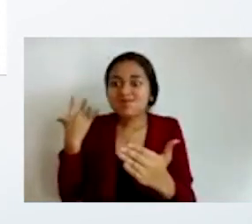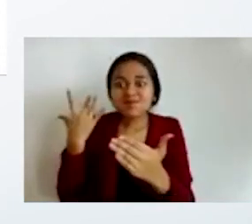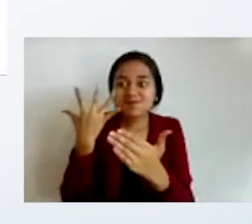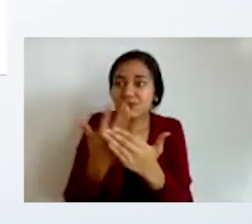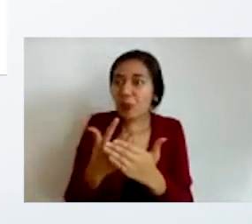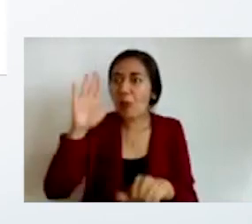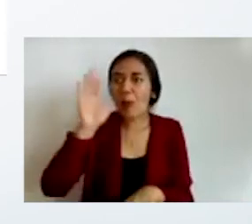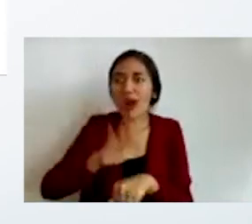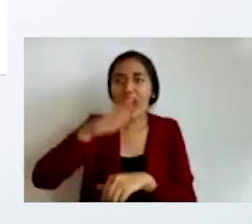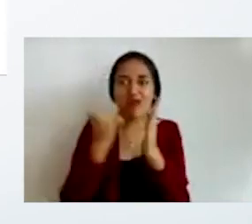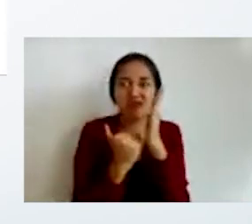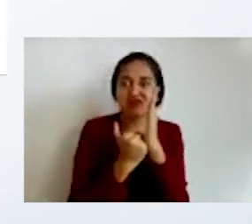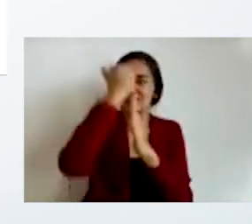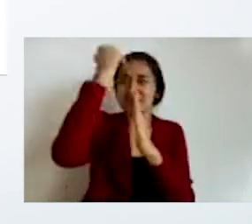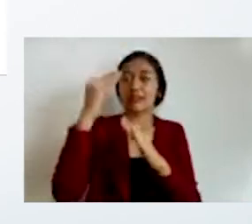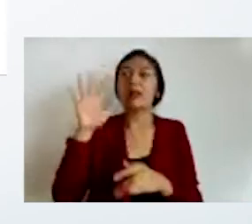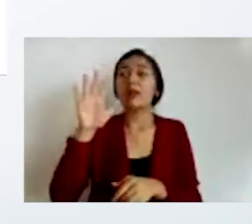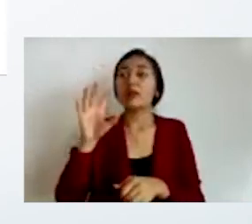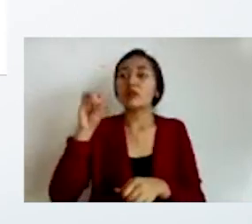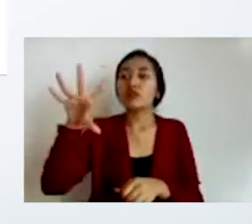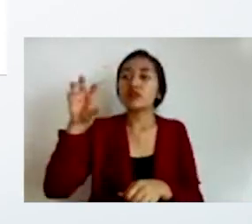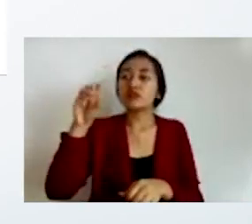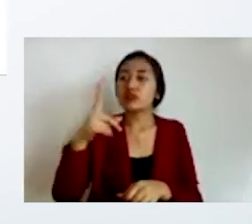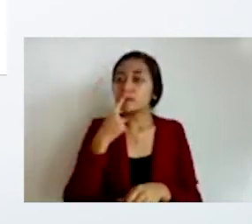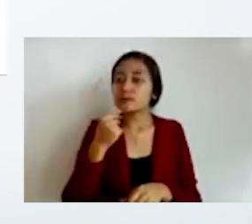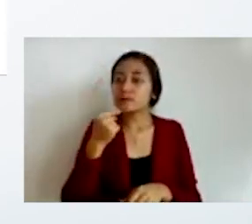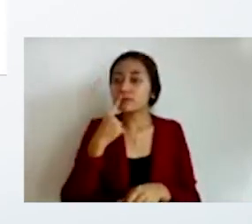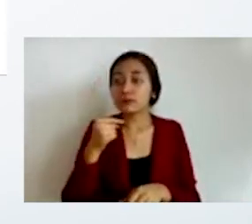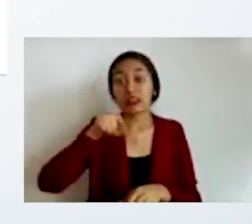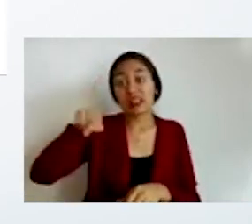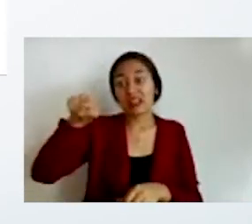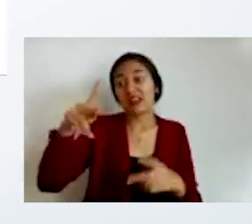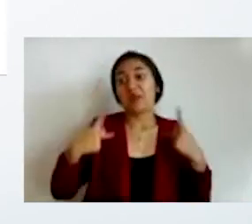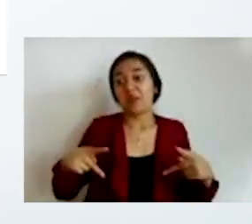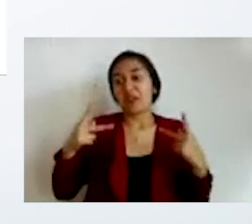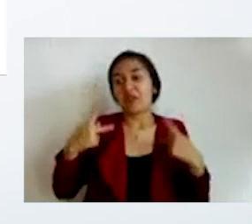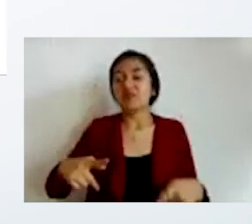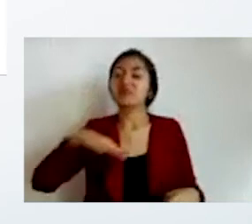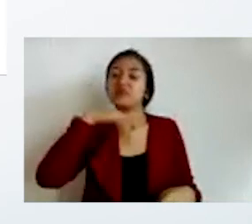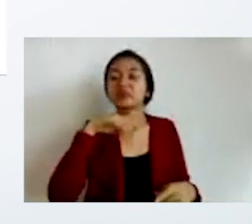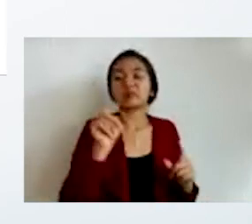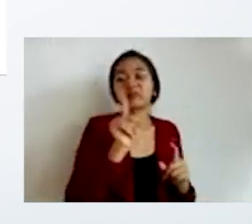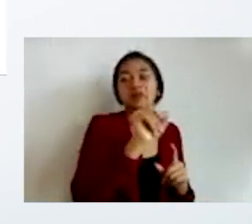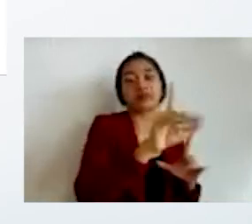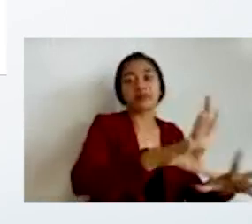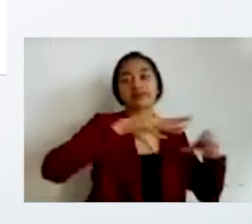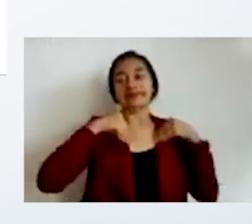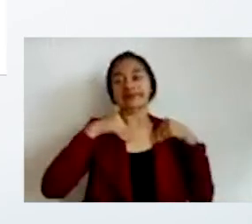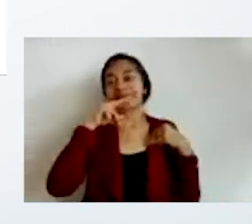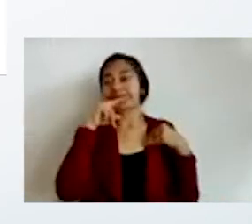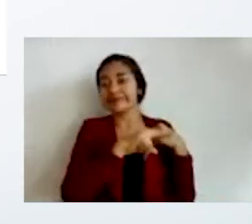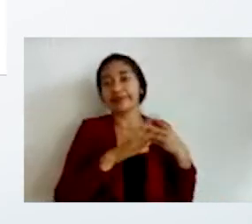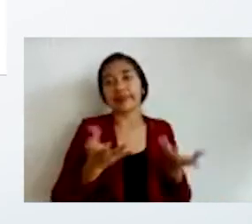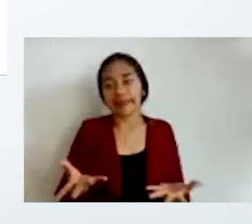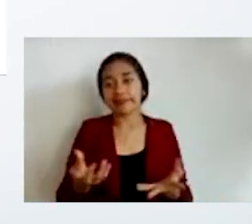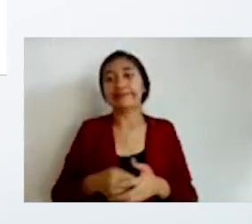pues durante esas 2 semanas una cantidad muy grande de la gente ya se expuso al contagio y a lo mejor lo que va a pasar es lo que tenemos